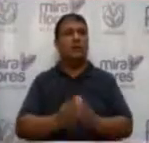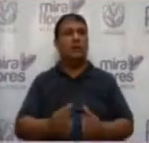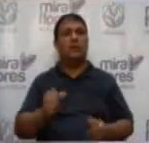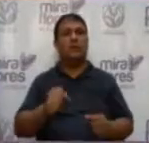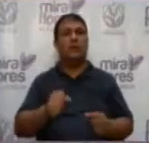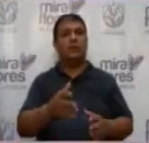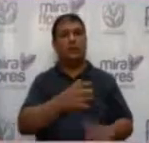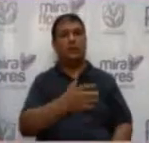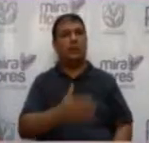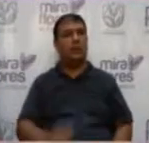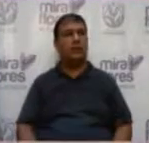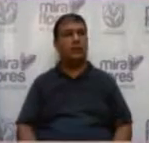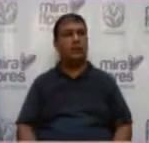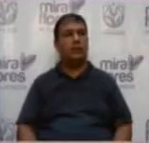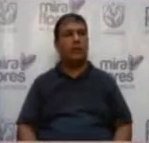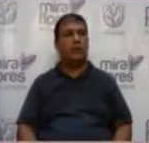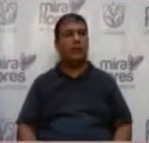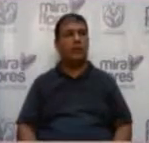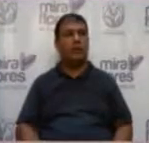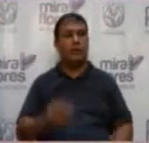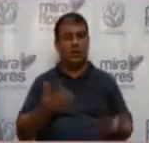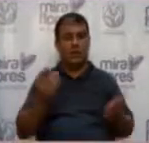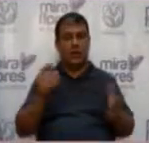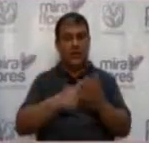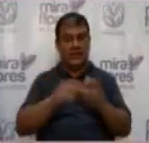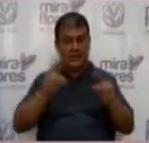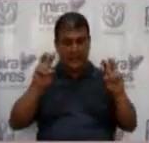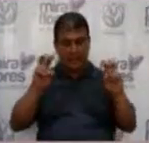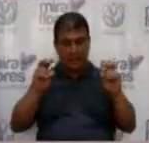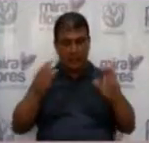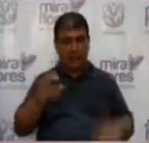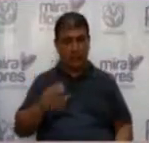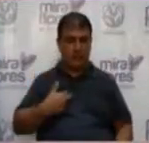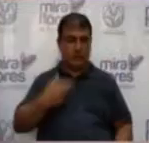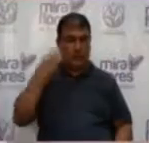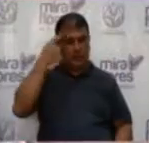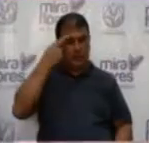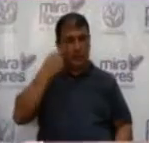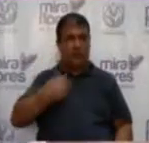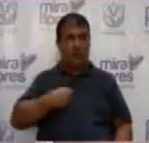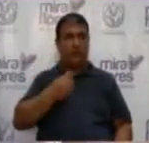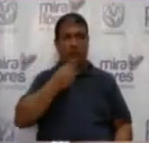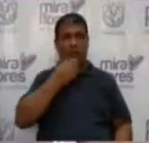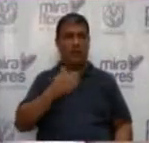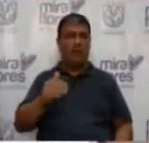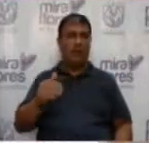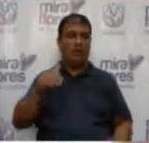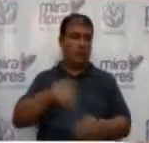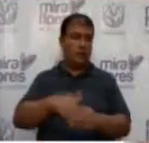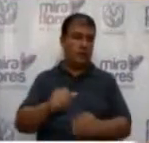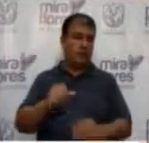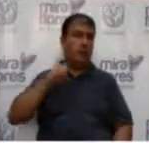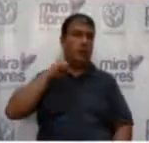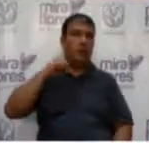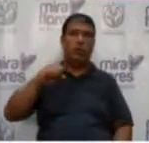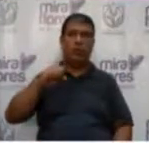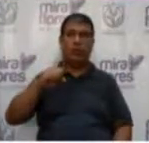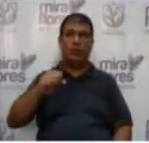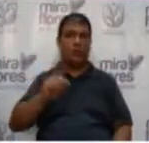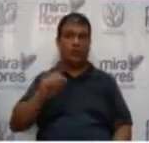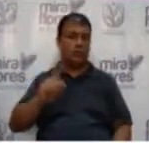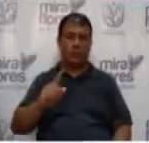ha pedido la palabra, se lo concedemos. En este asunto, por obvias razones, y mi voto va a ser en contra. No estoy a